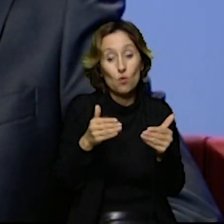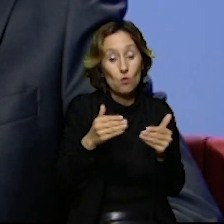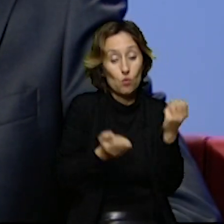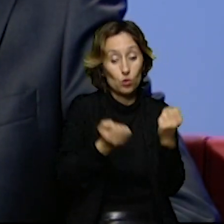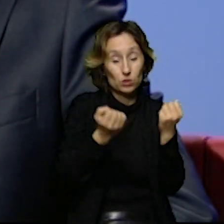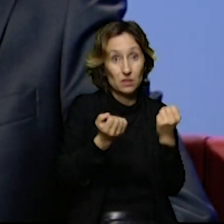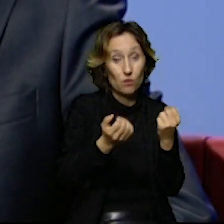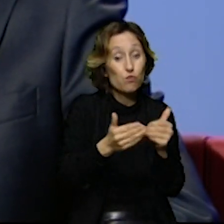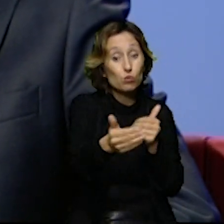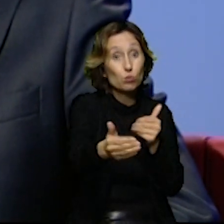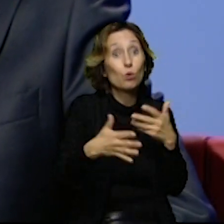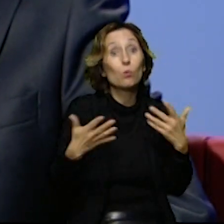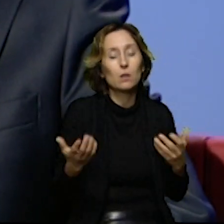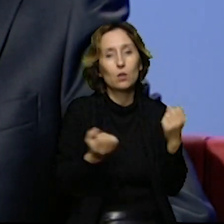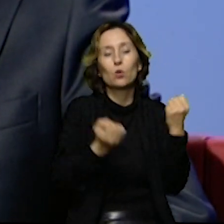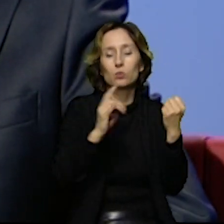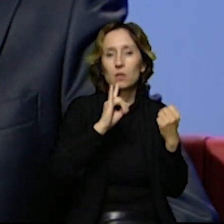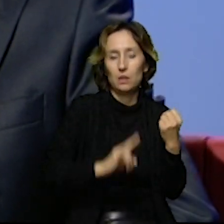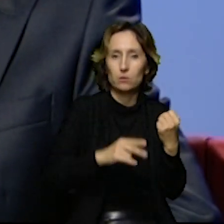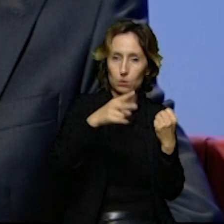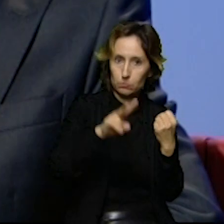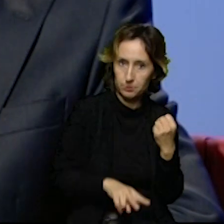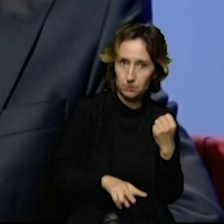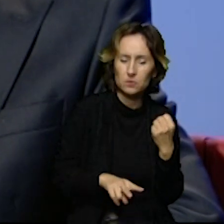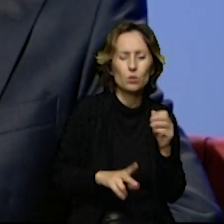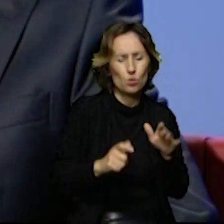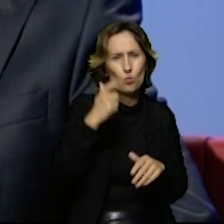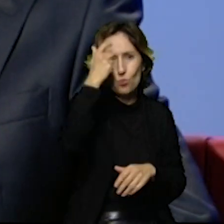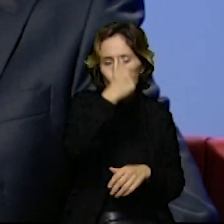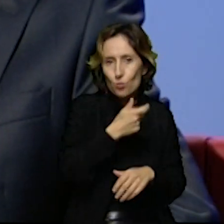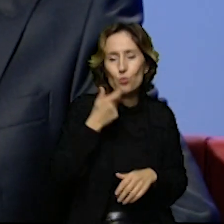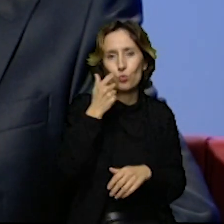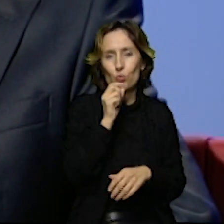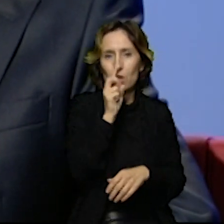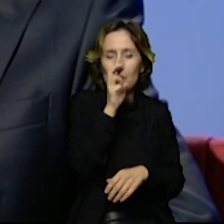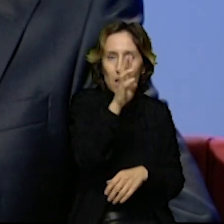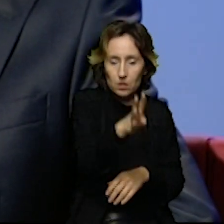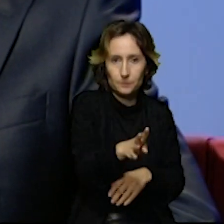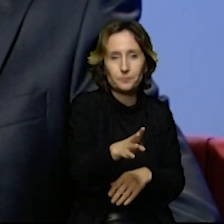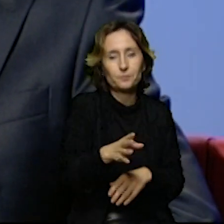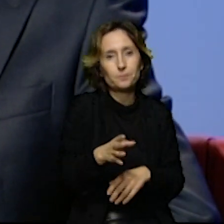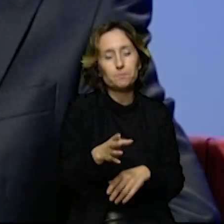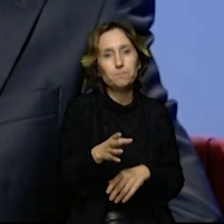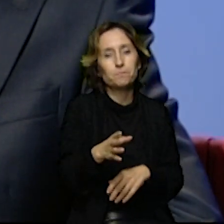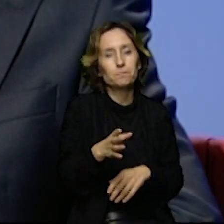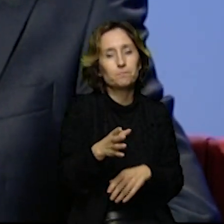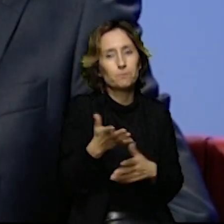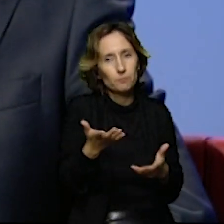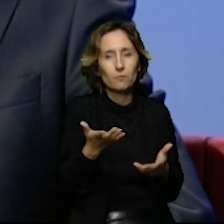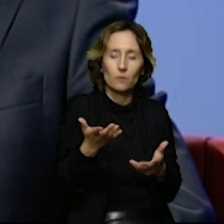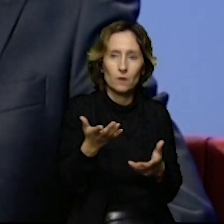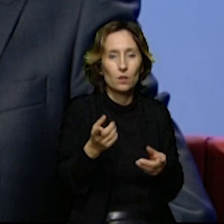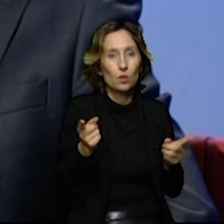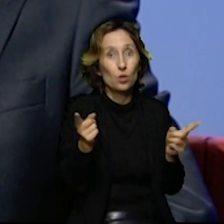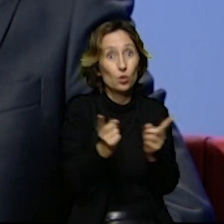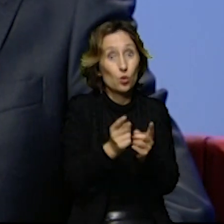los coches van a ser los coches eléctricos. Eso va a tardar unos años todavía, no el corto